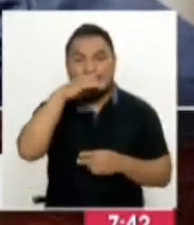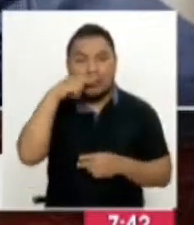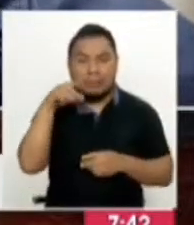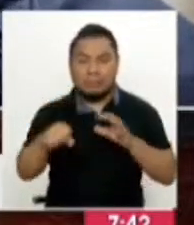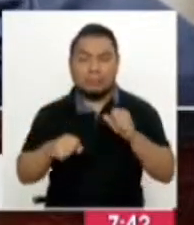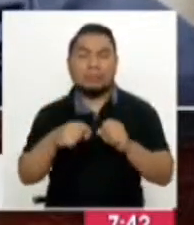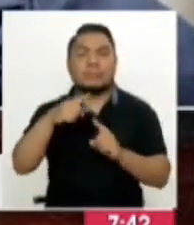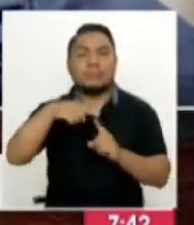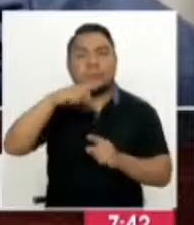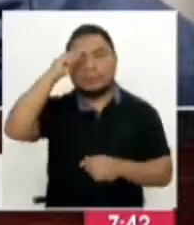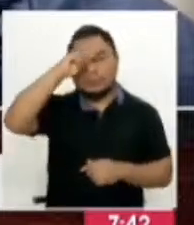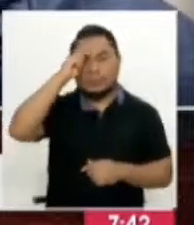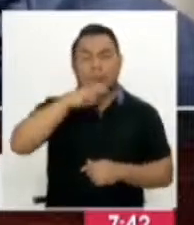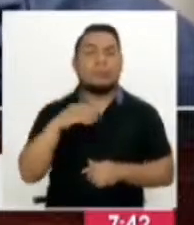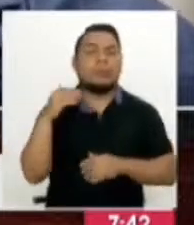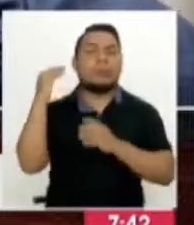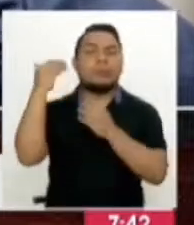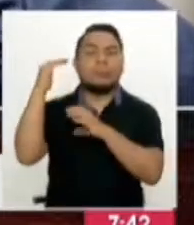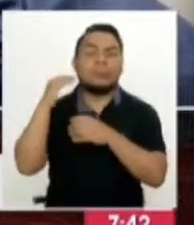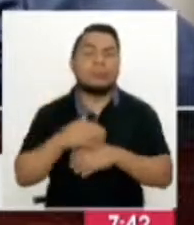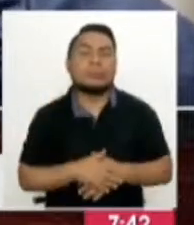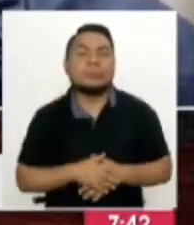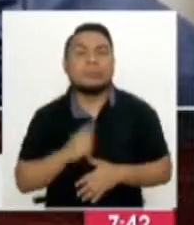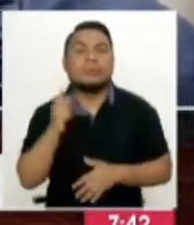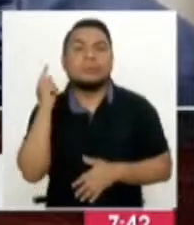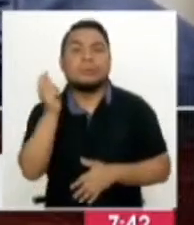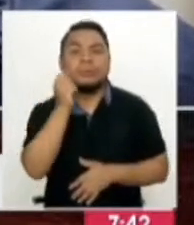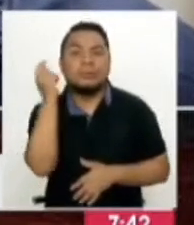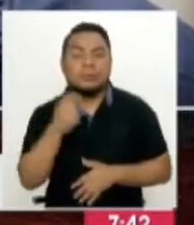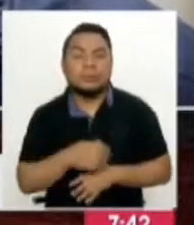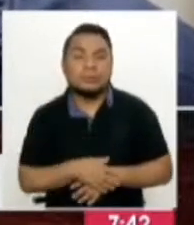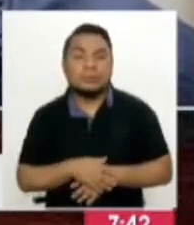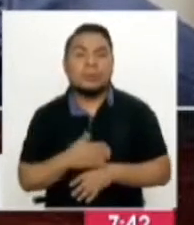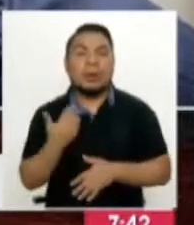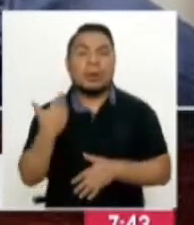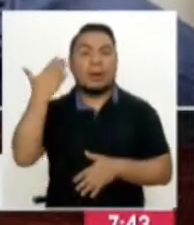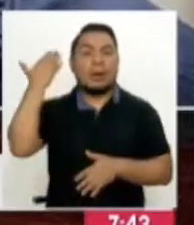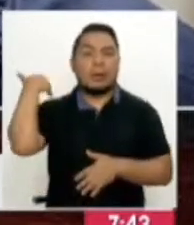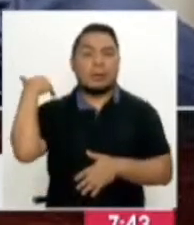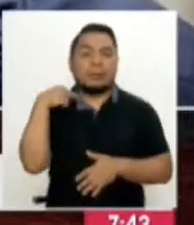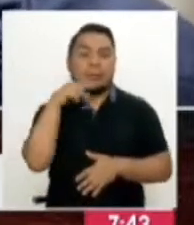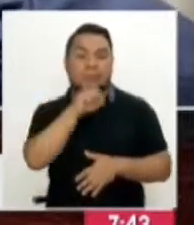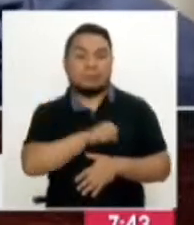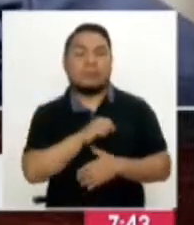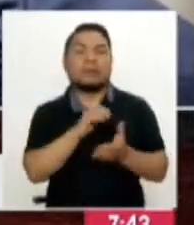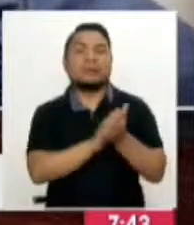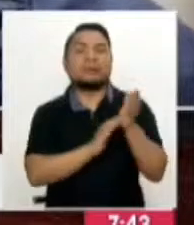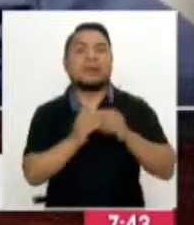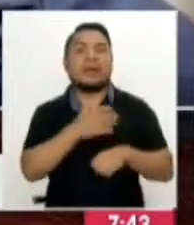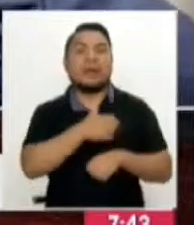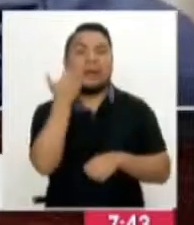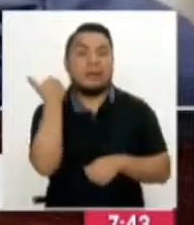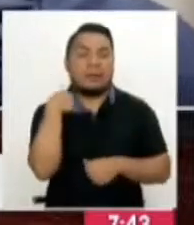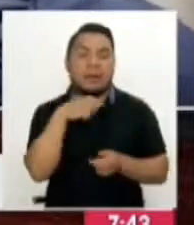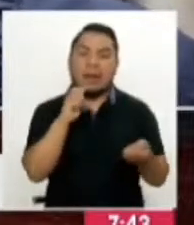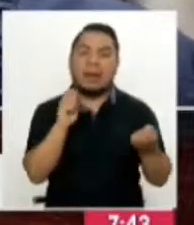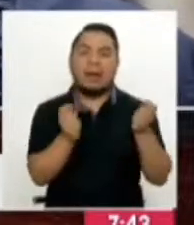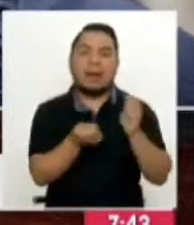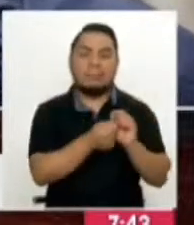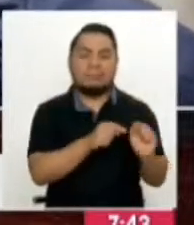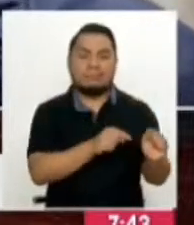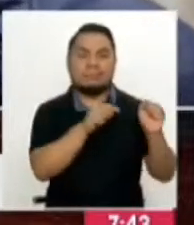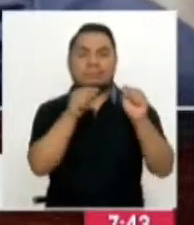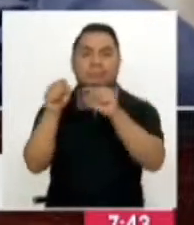entre Tumbes, Piura y Trujillo, lo que antes era el sur, Chincha, Ica. Ha variado un poco